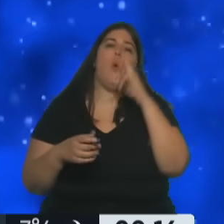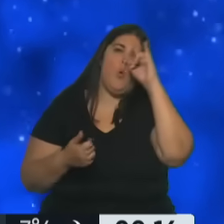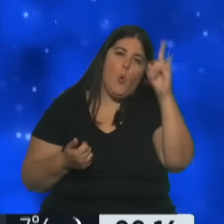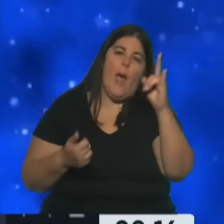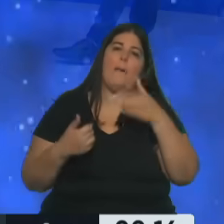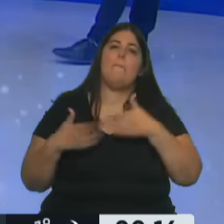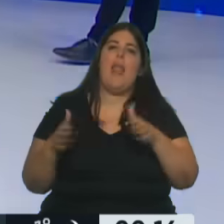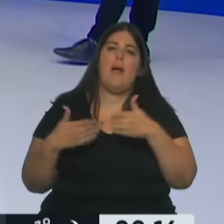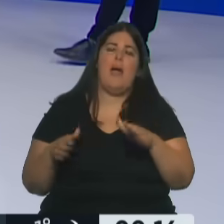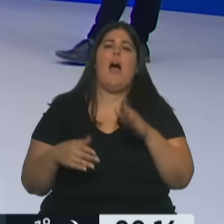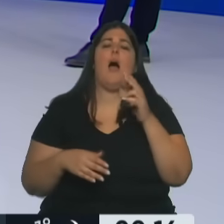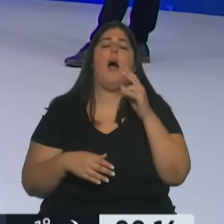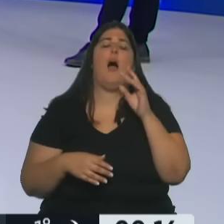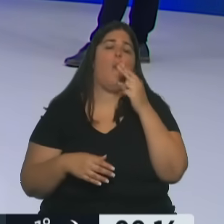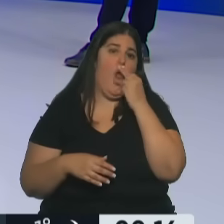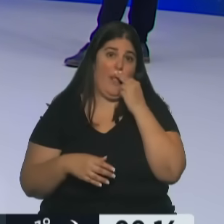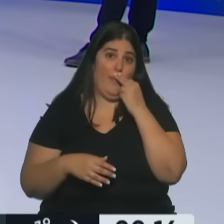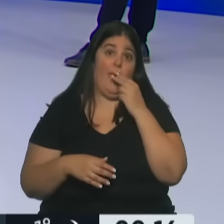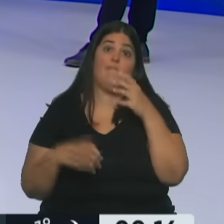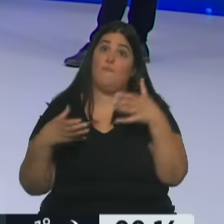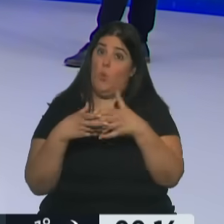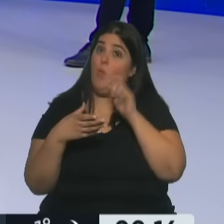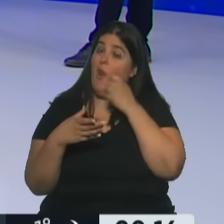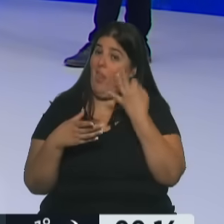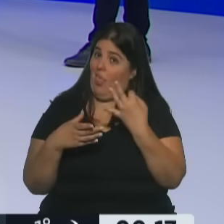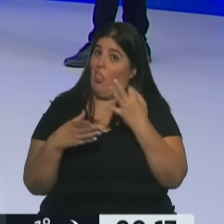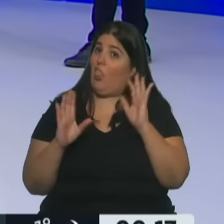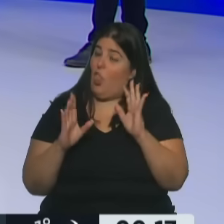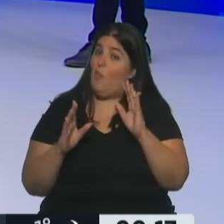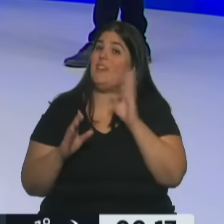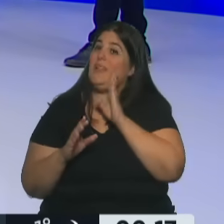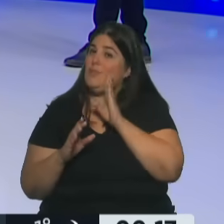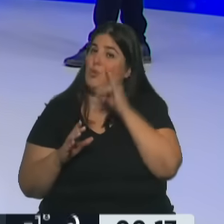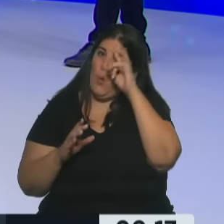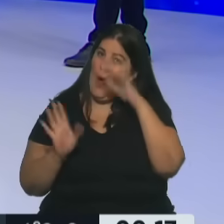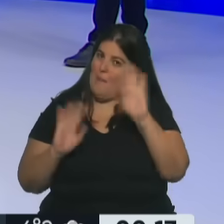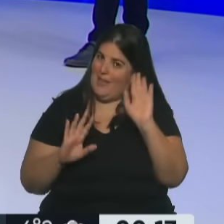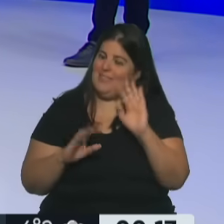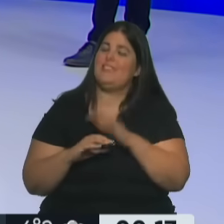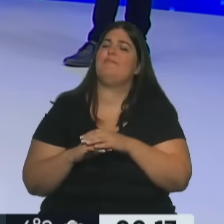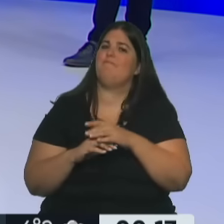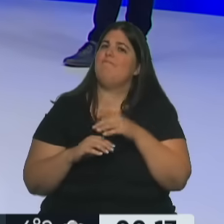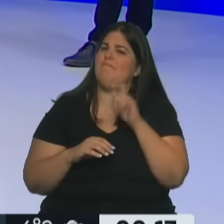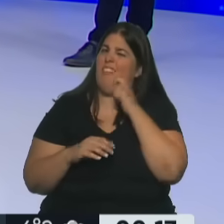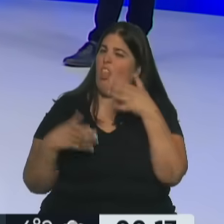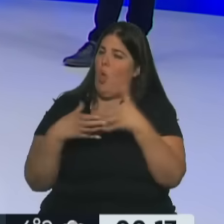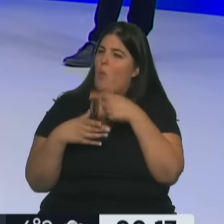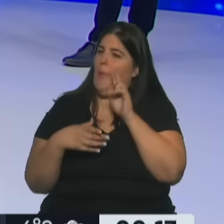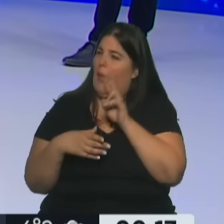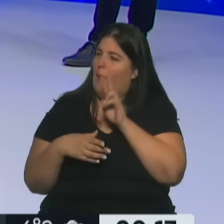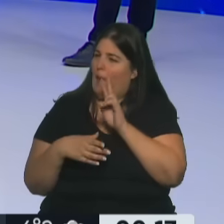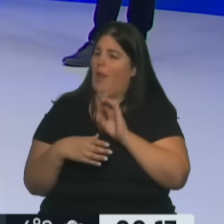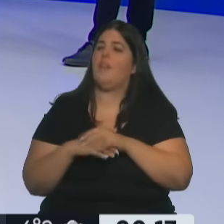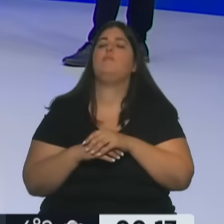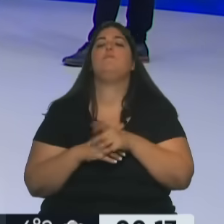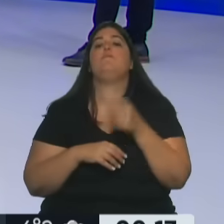Bolivia. Lindo grupo, ¿no? Para Estados Unidos y para Uruguay, principalmente. Lindo para ver y para seguirlo. Vamos a estar atentos a ese grupo. Veremos qué